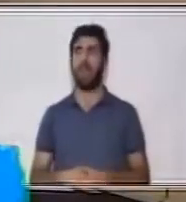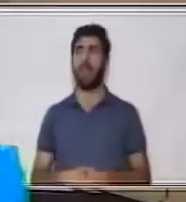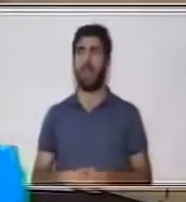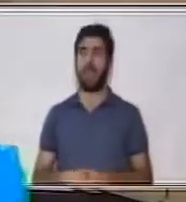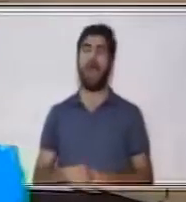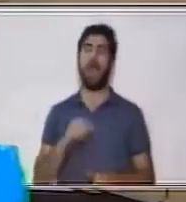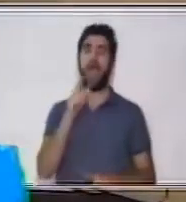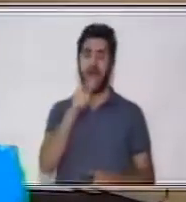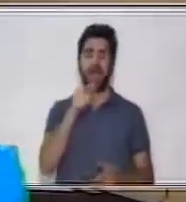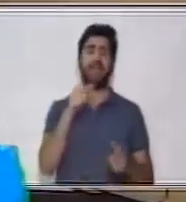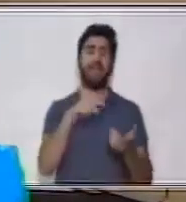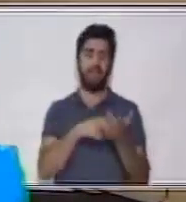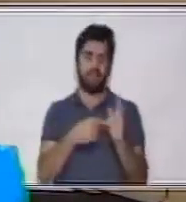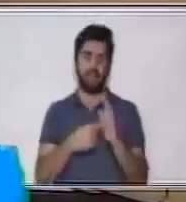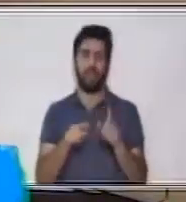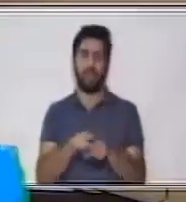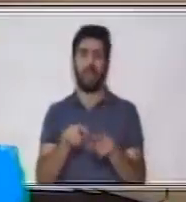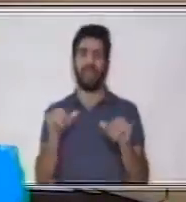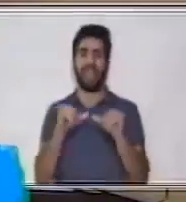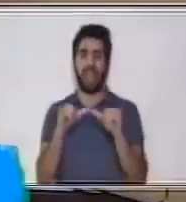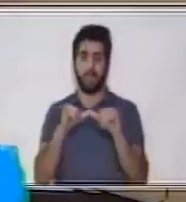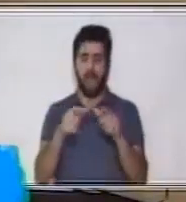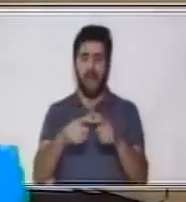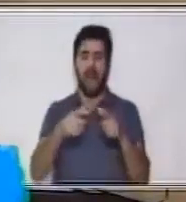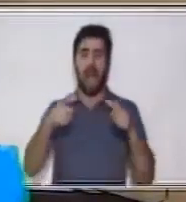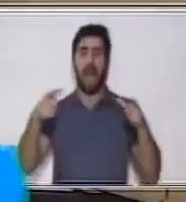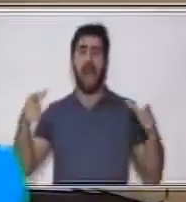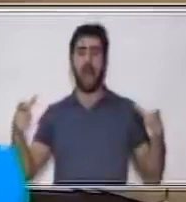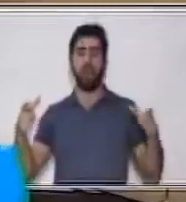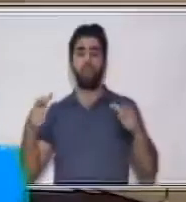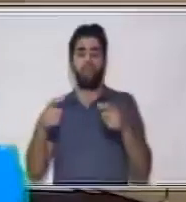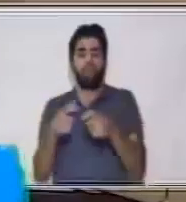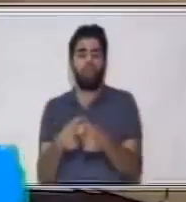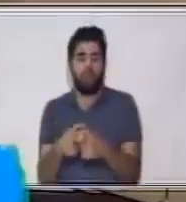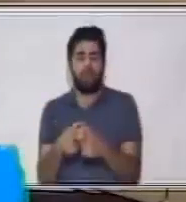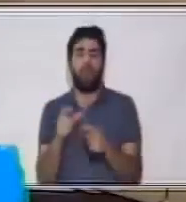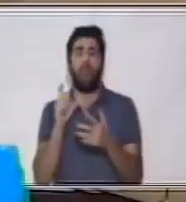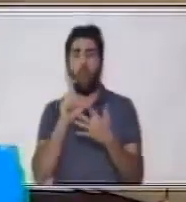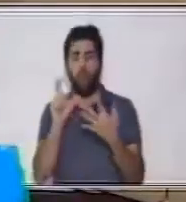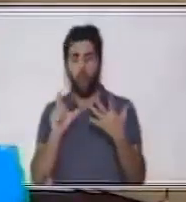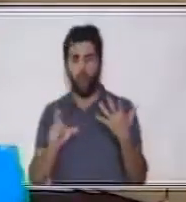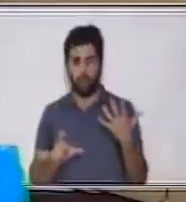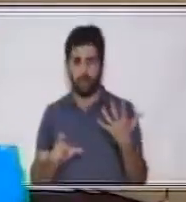Describe el tamaño de las cosas.